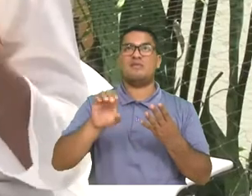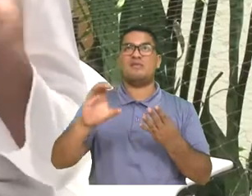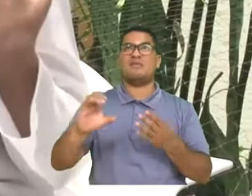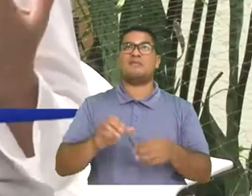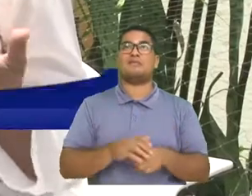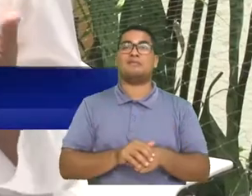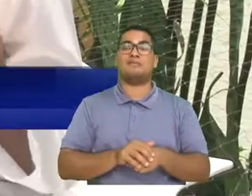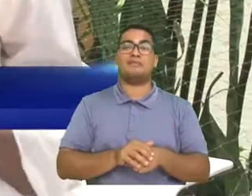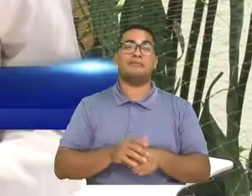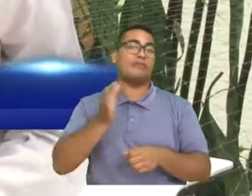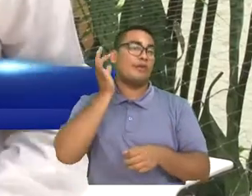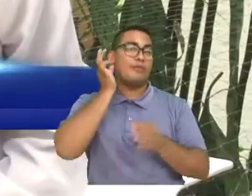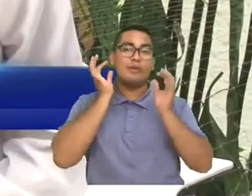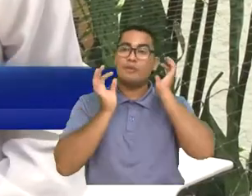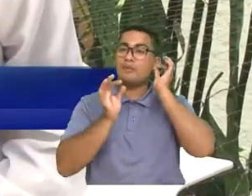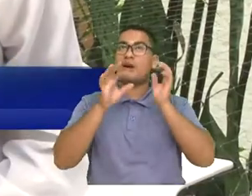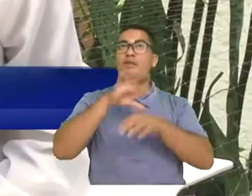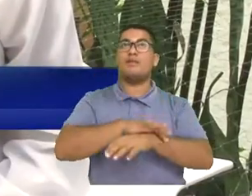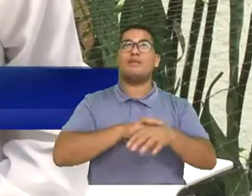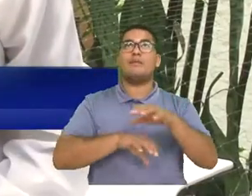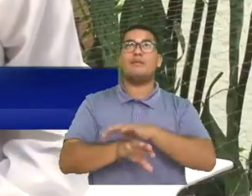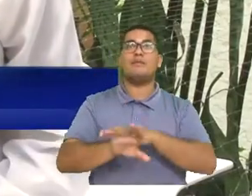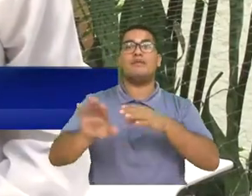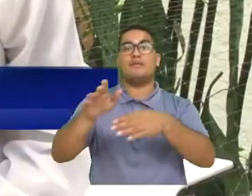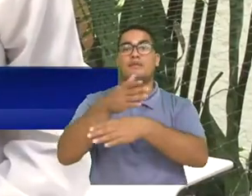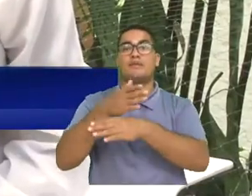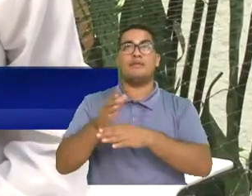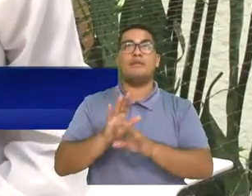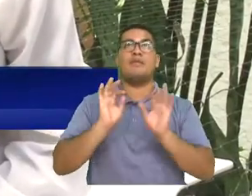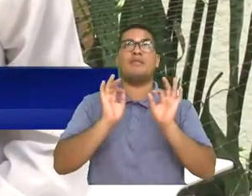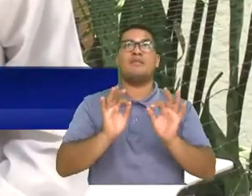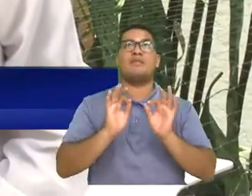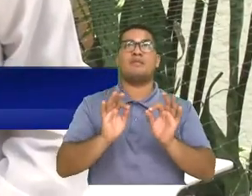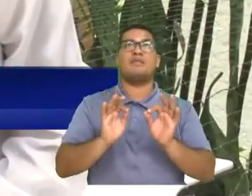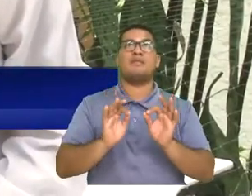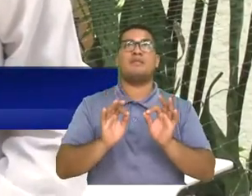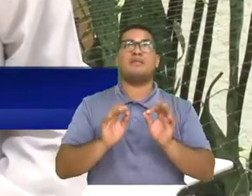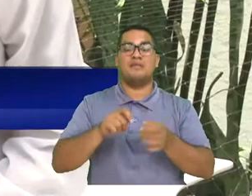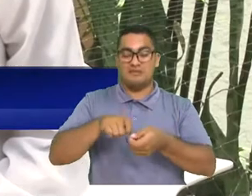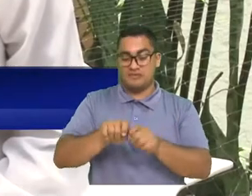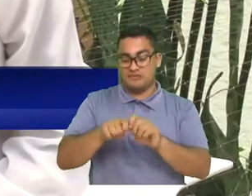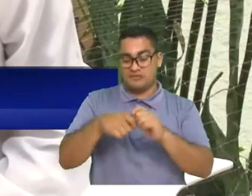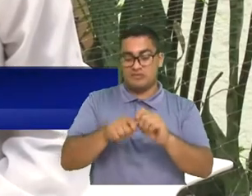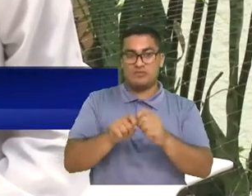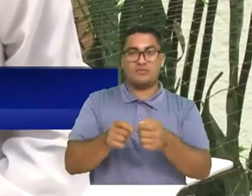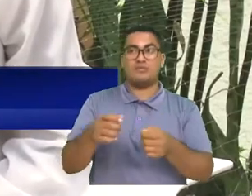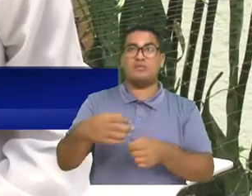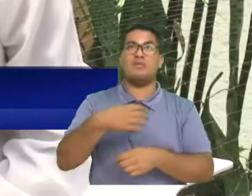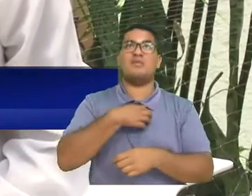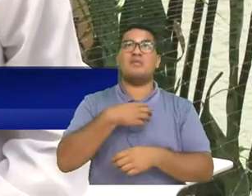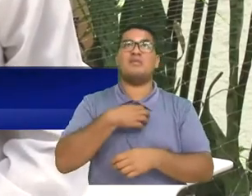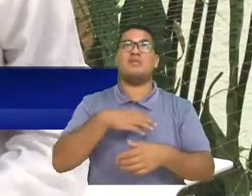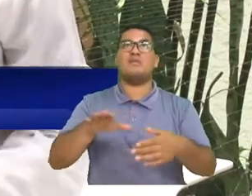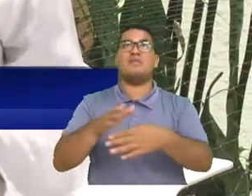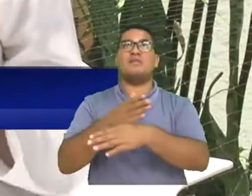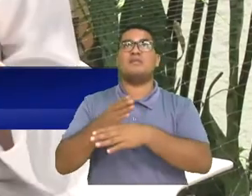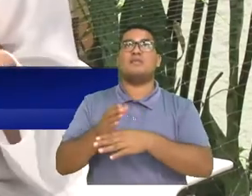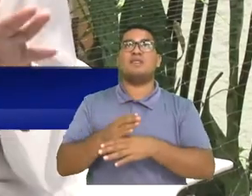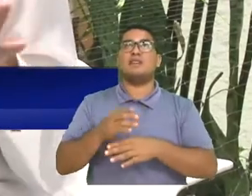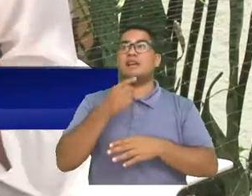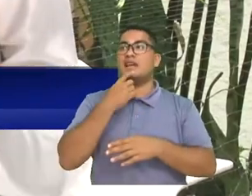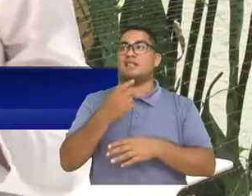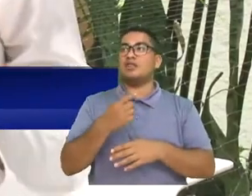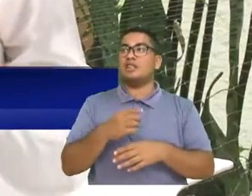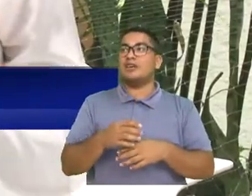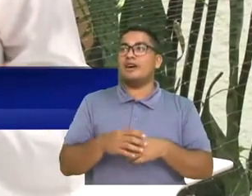collares, pulseras, aretes, todos elaborados 100% a mano, con precio accesible